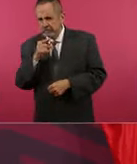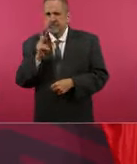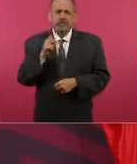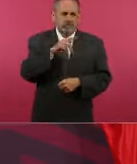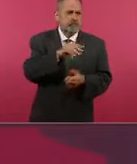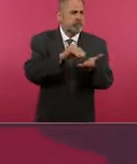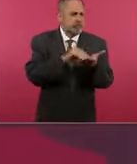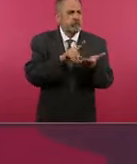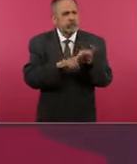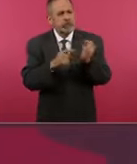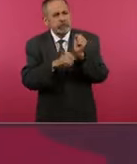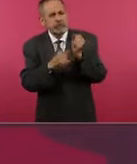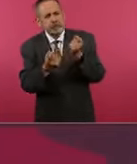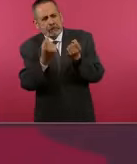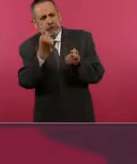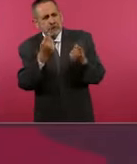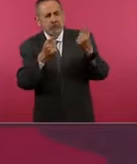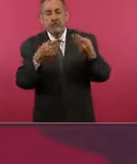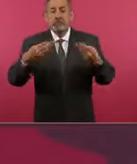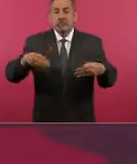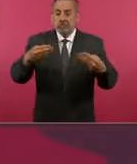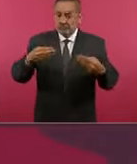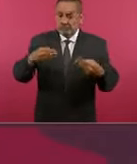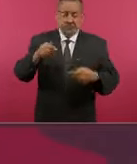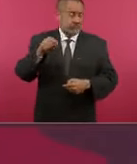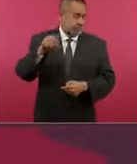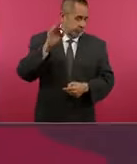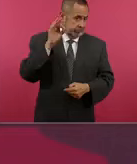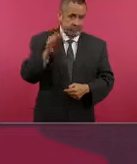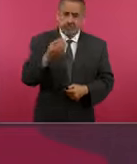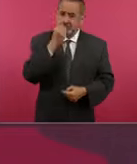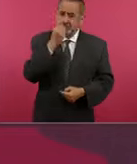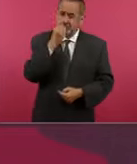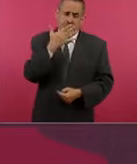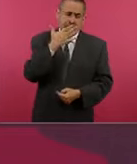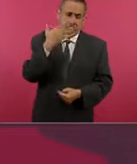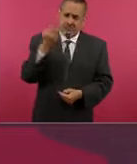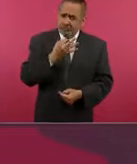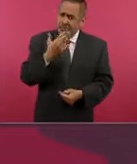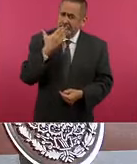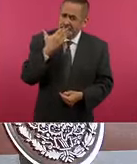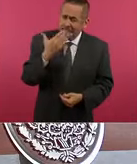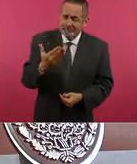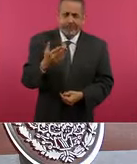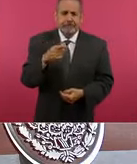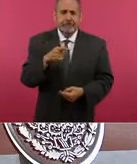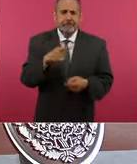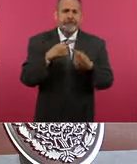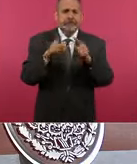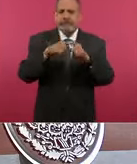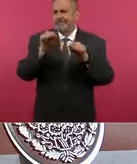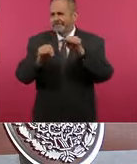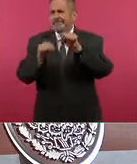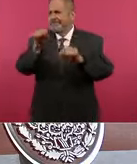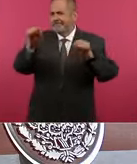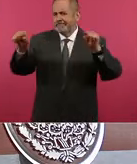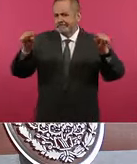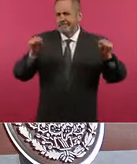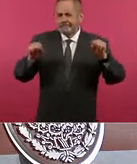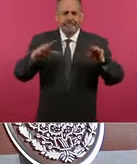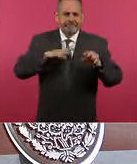sigue habiendo en los mercados muy buena comida, distintas partes